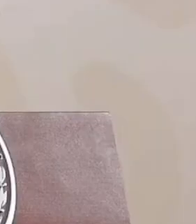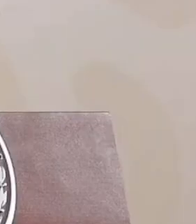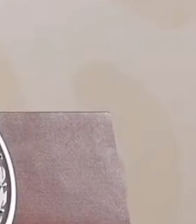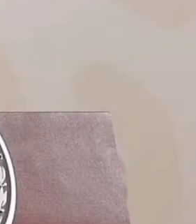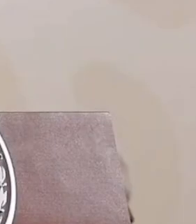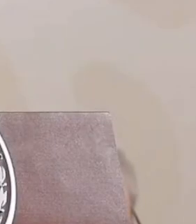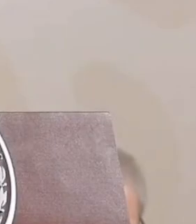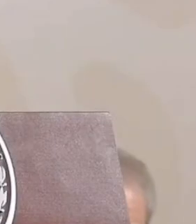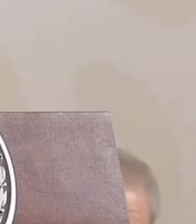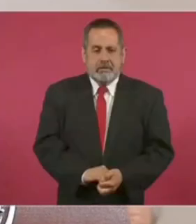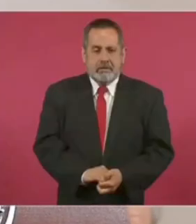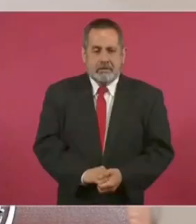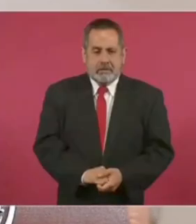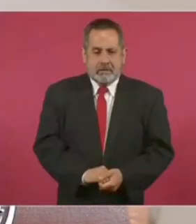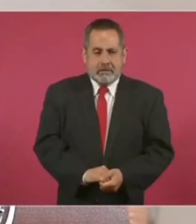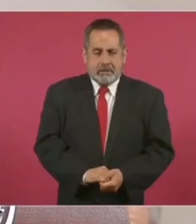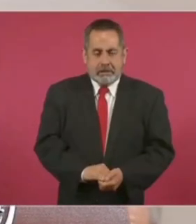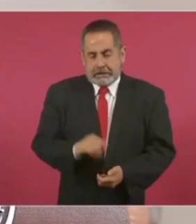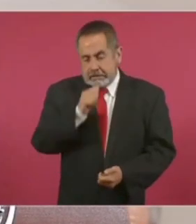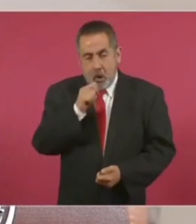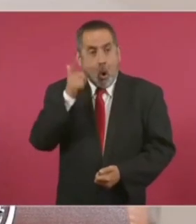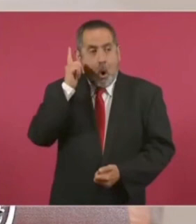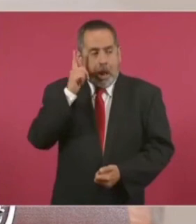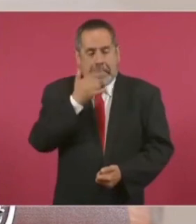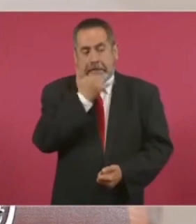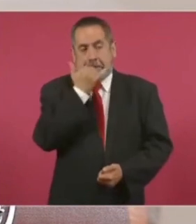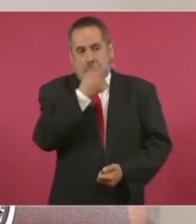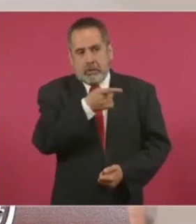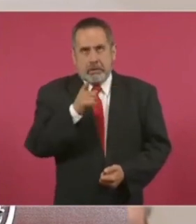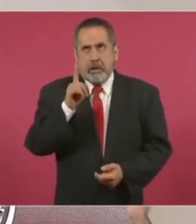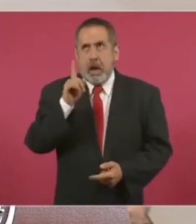ojalá y no, ojalá y se equivoque.